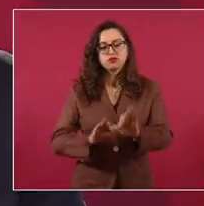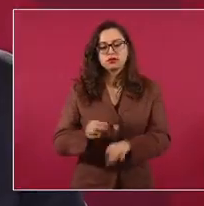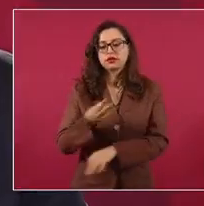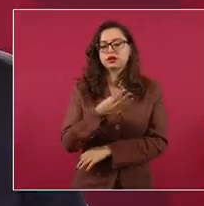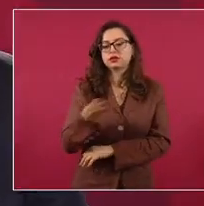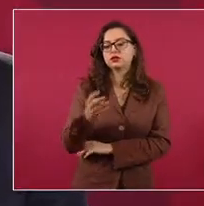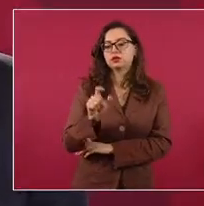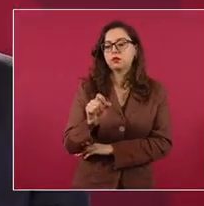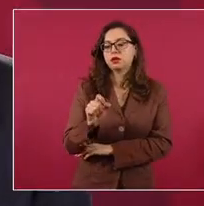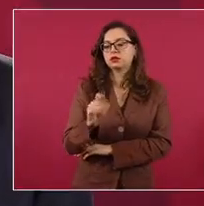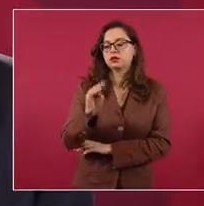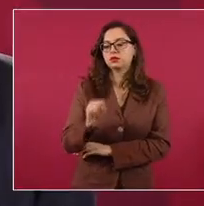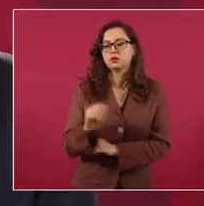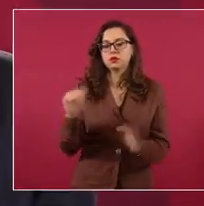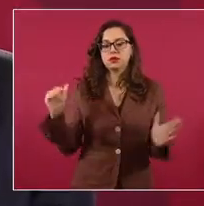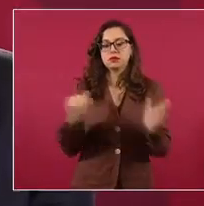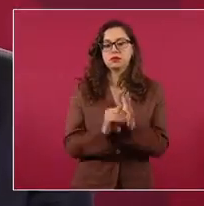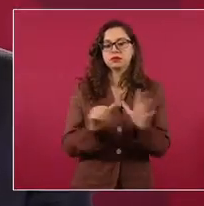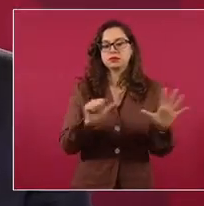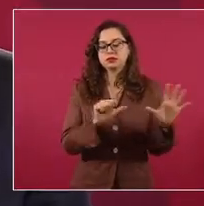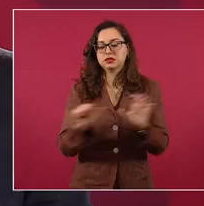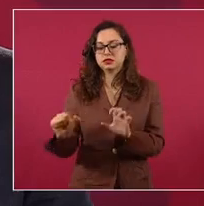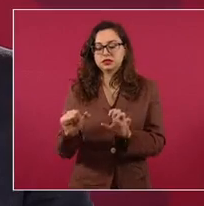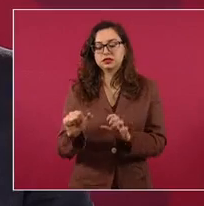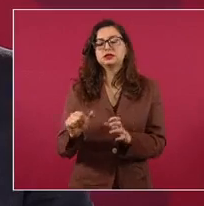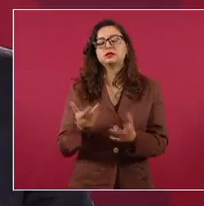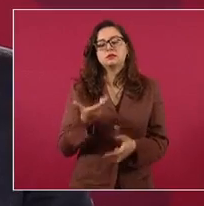329.600, son solicitantes de refugio en Comar,